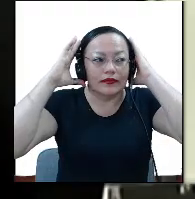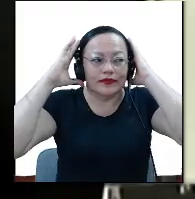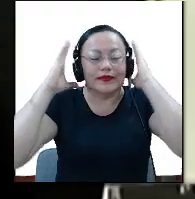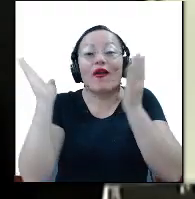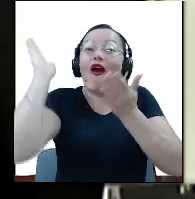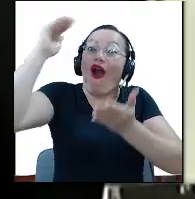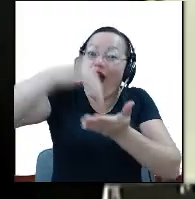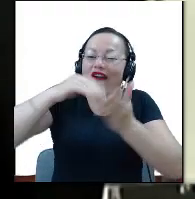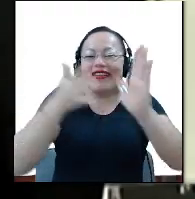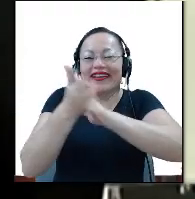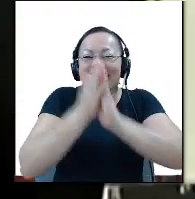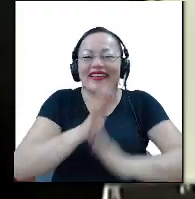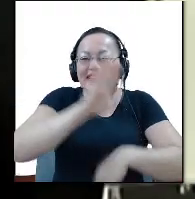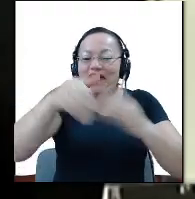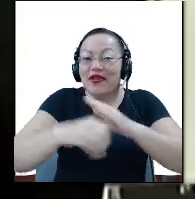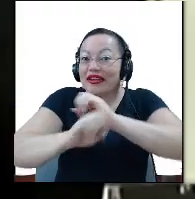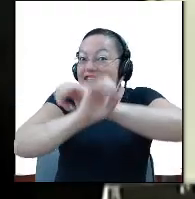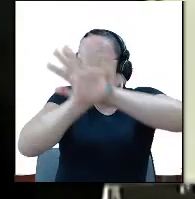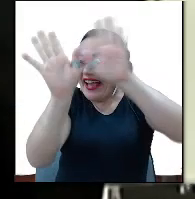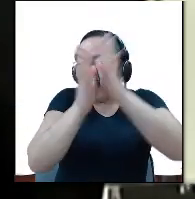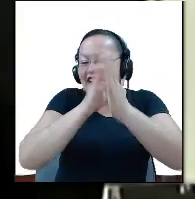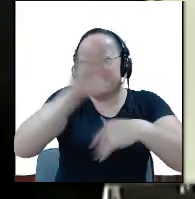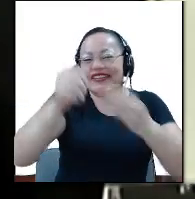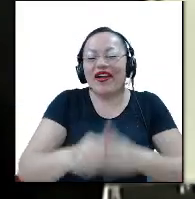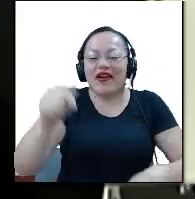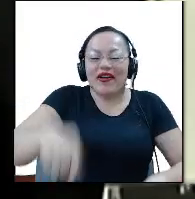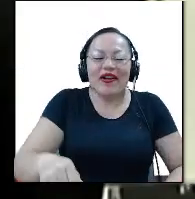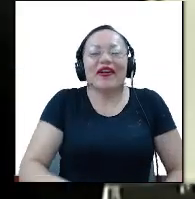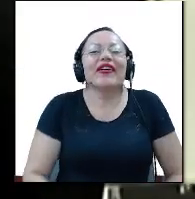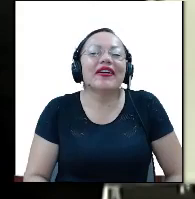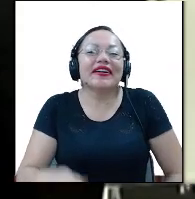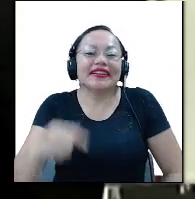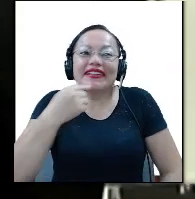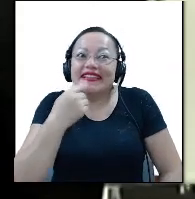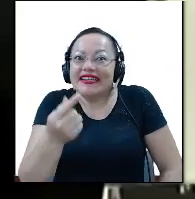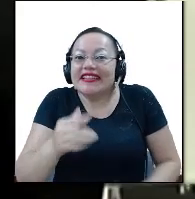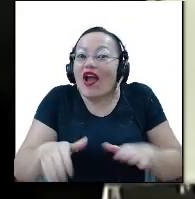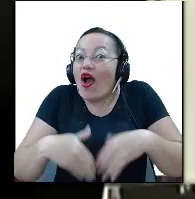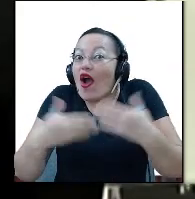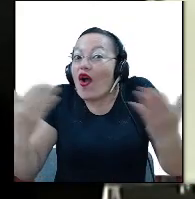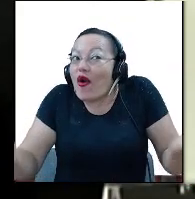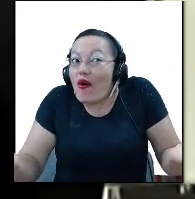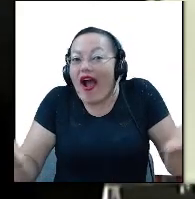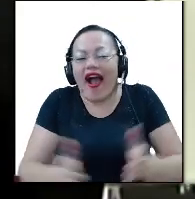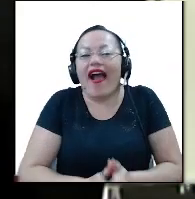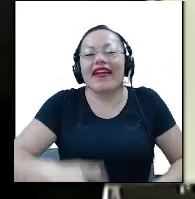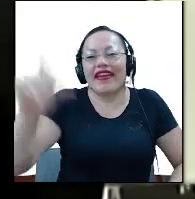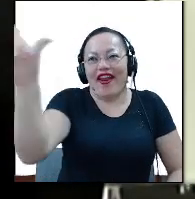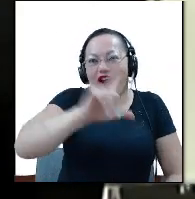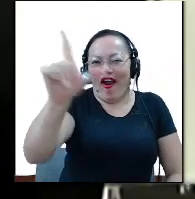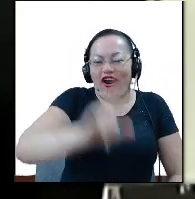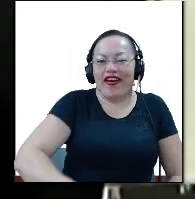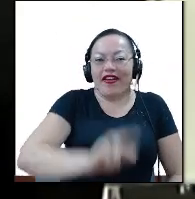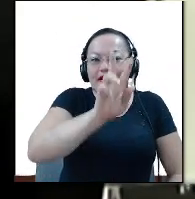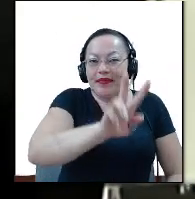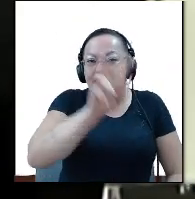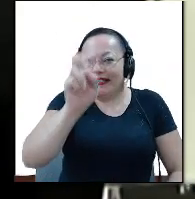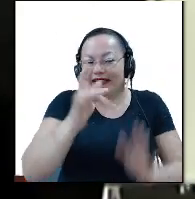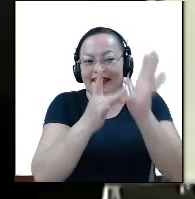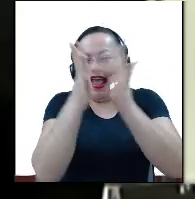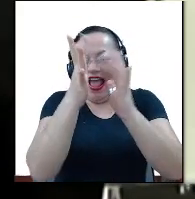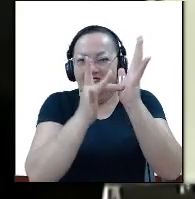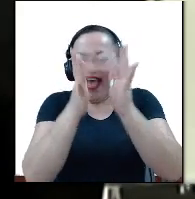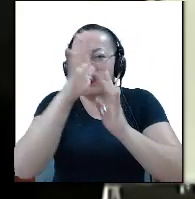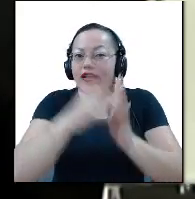Estamos de vuelta con nuestro magazine Mañaneando en la mañana de este lunes. No se vaya a confundir porque hoy es lunes 27 de